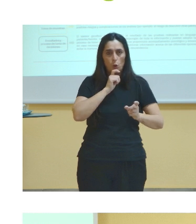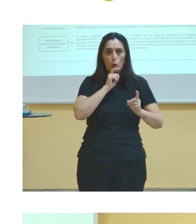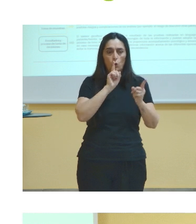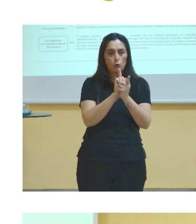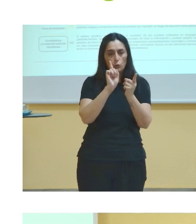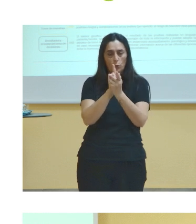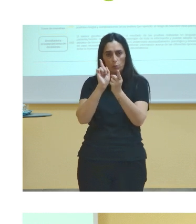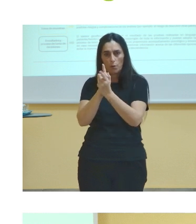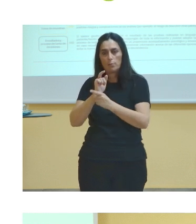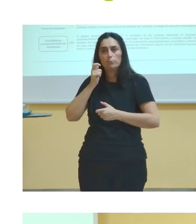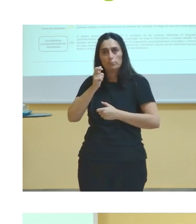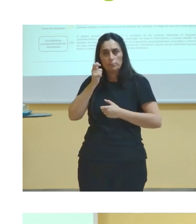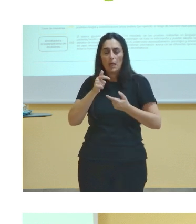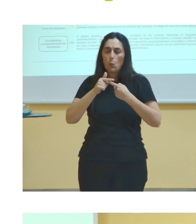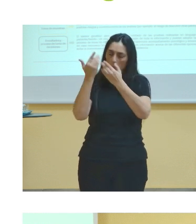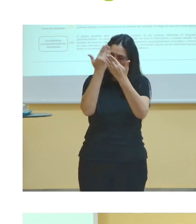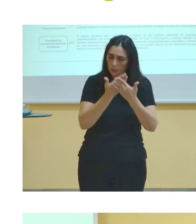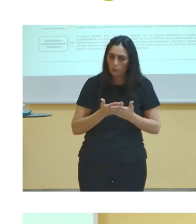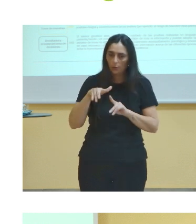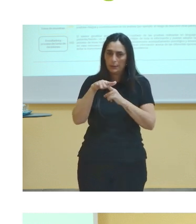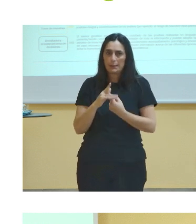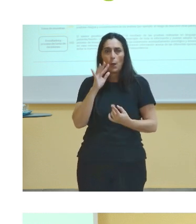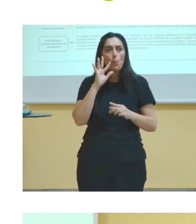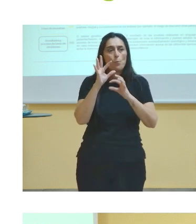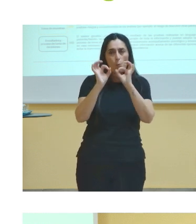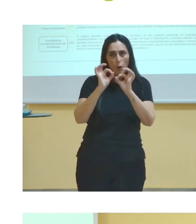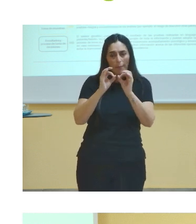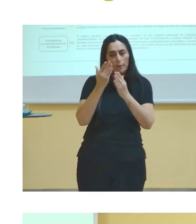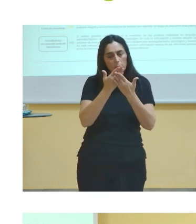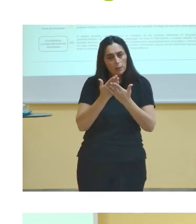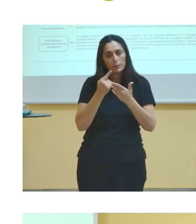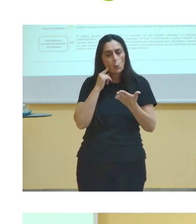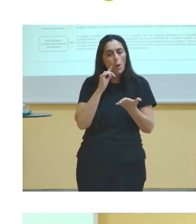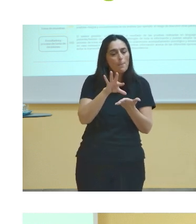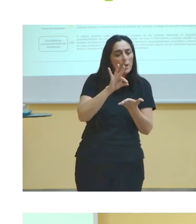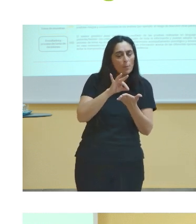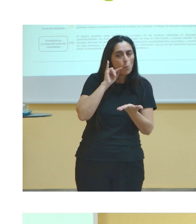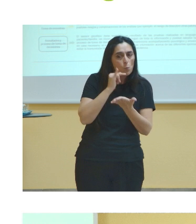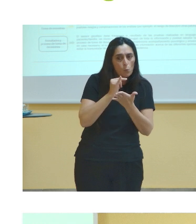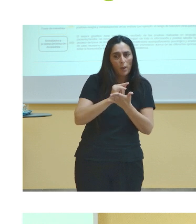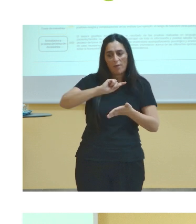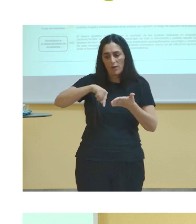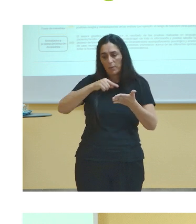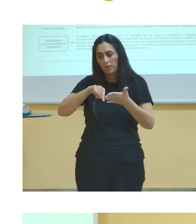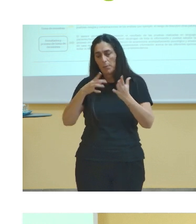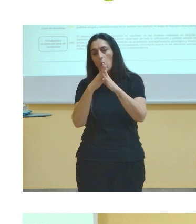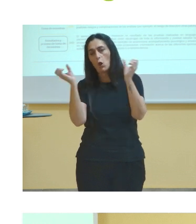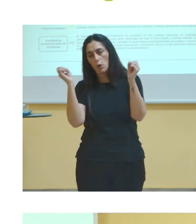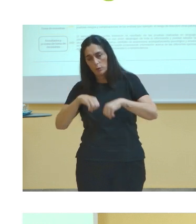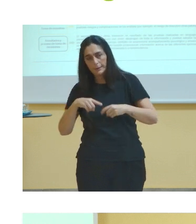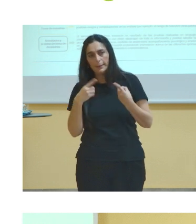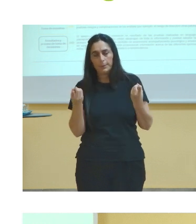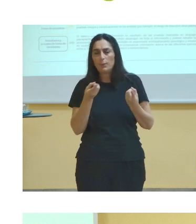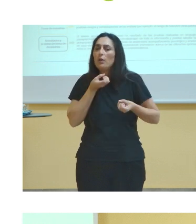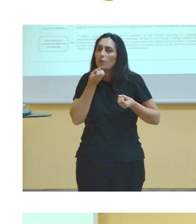muchos especialistas, hay que estudiar el caso, hay que estudiar las probabilidades, hay que coger muestras, hay que firmar consentimientos informados, pero